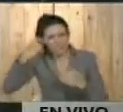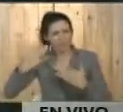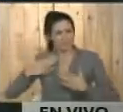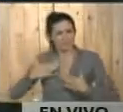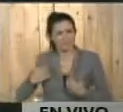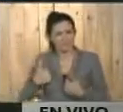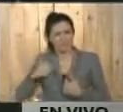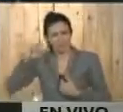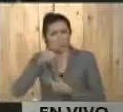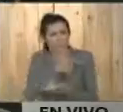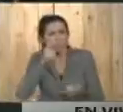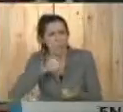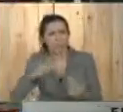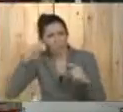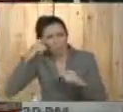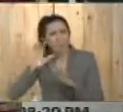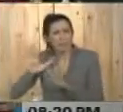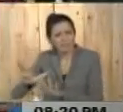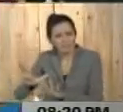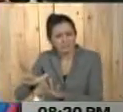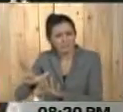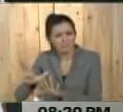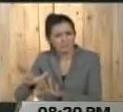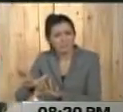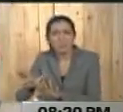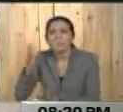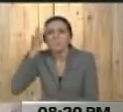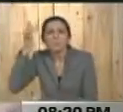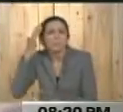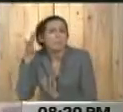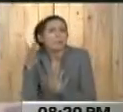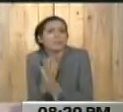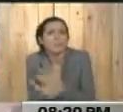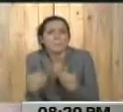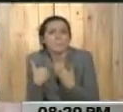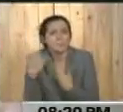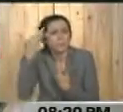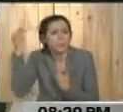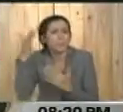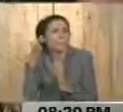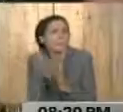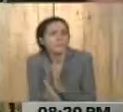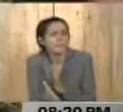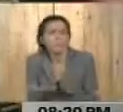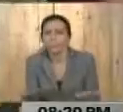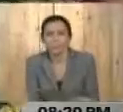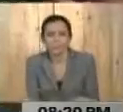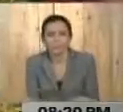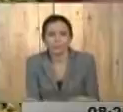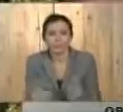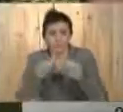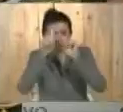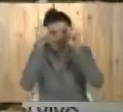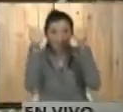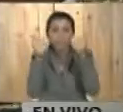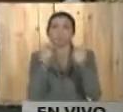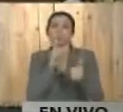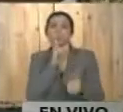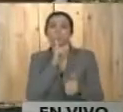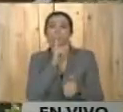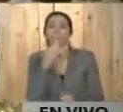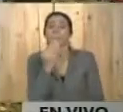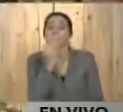pueblo. ¿Qué pasó con mis sueños? Porque las estatuas no hablan.